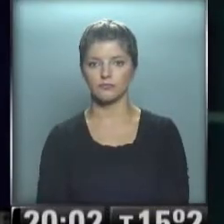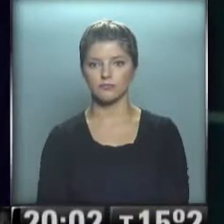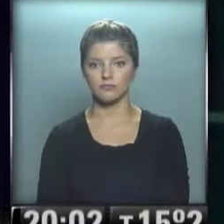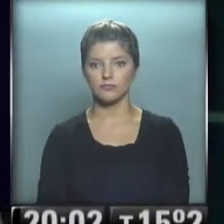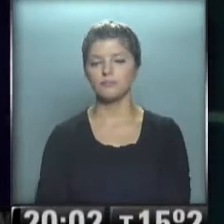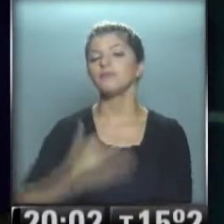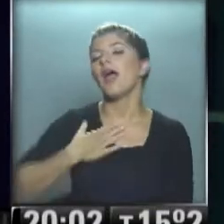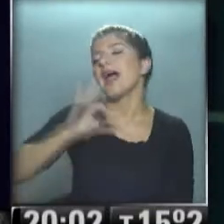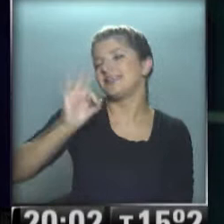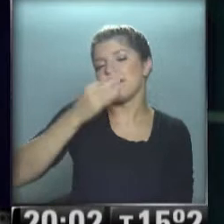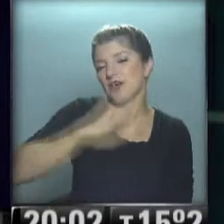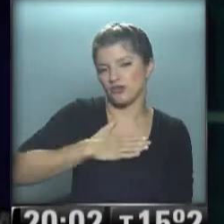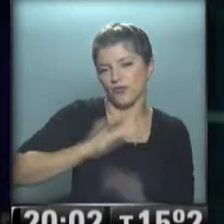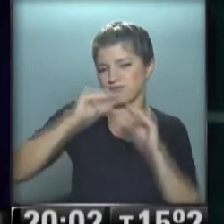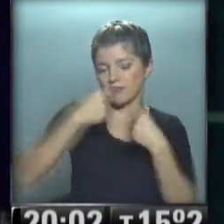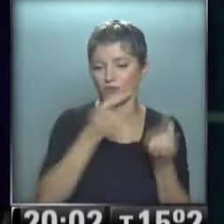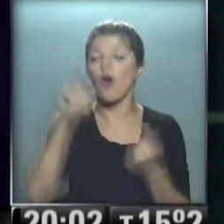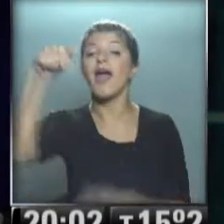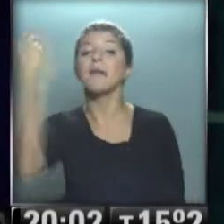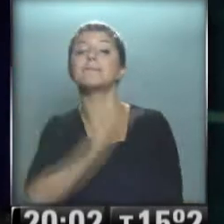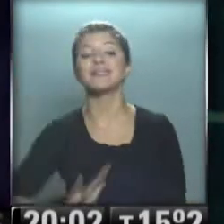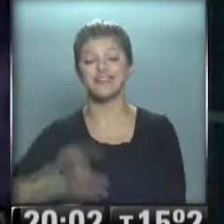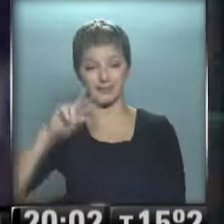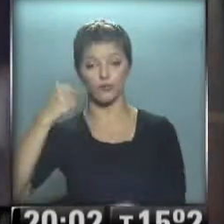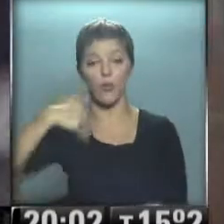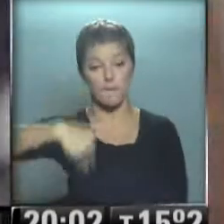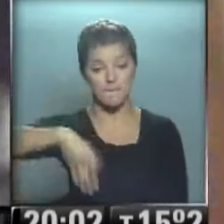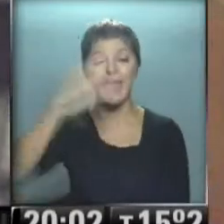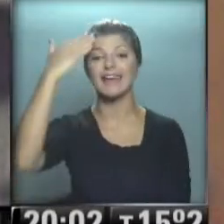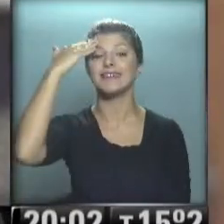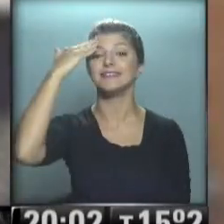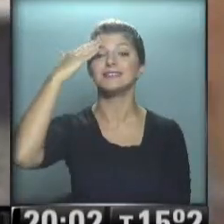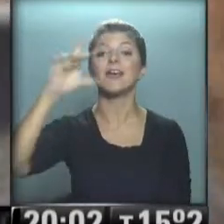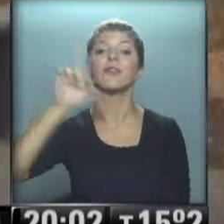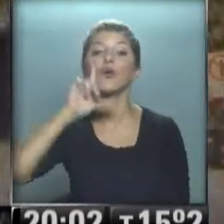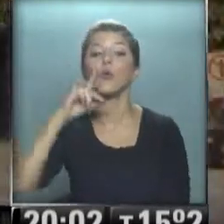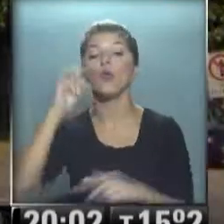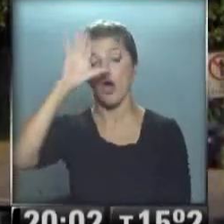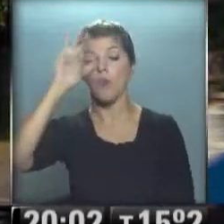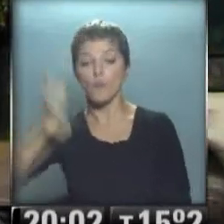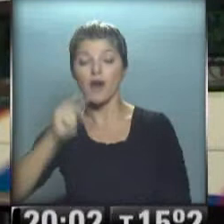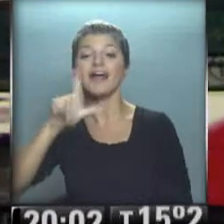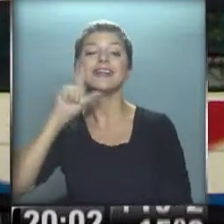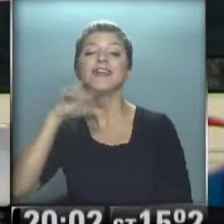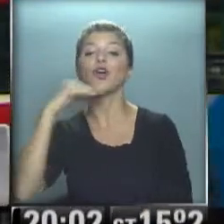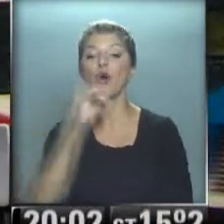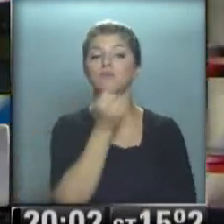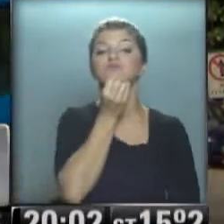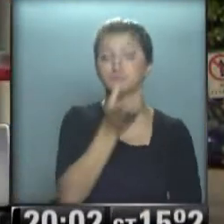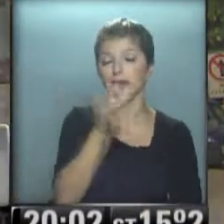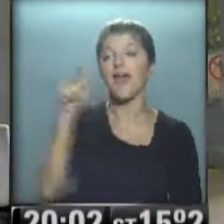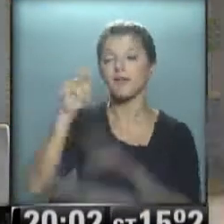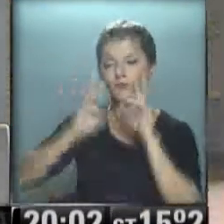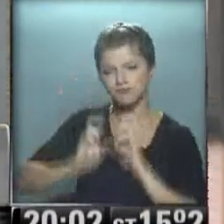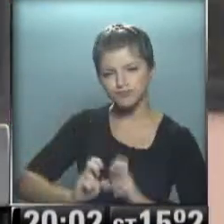Saben que a mí no me van a doblar. Que Vudú deberá declarar el próximo 15 de julio ante el juez Ariel Lijo. Es investigado por su